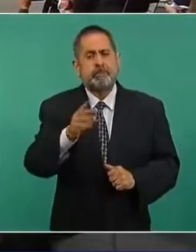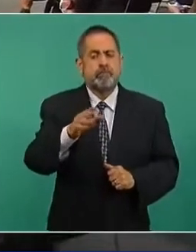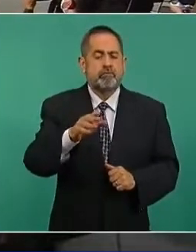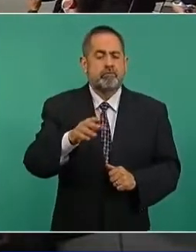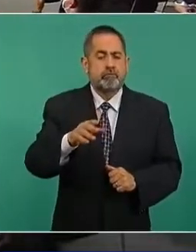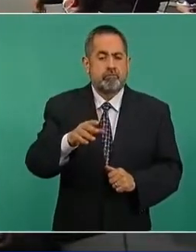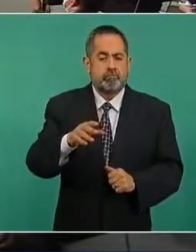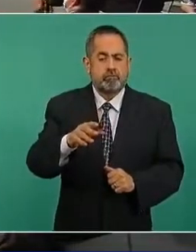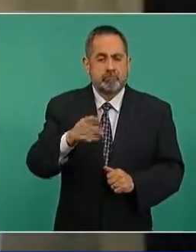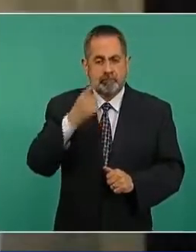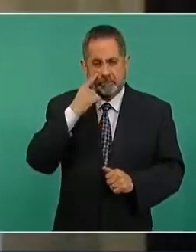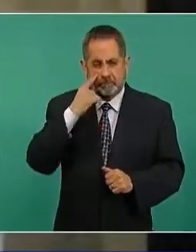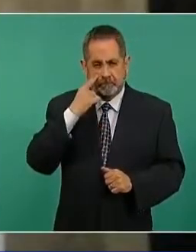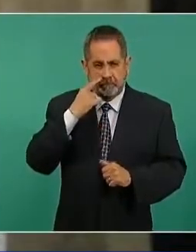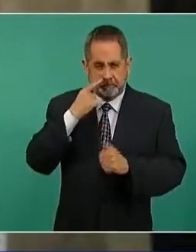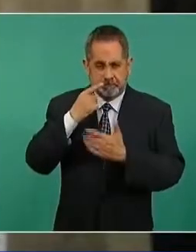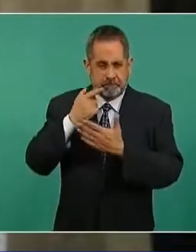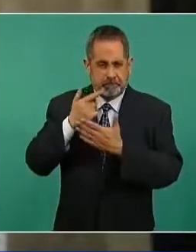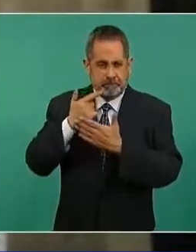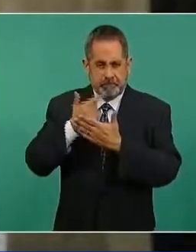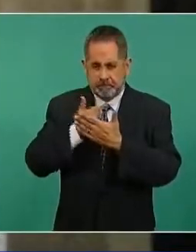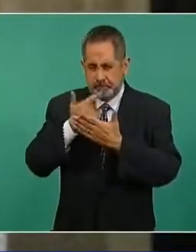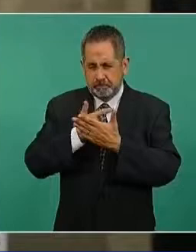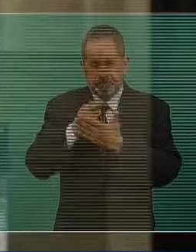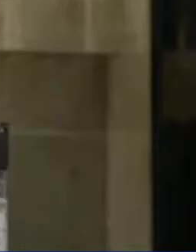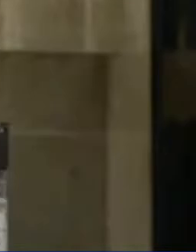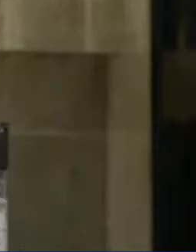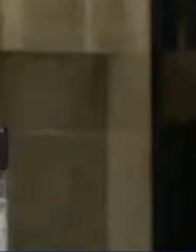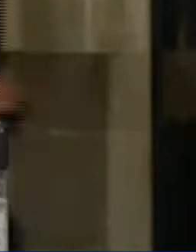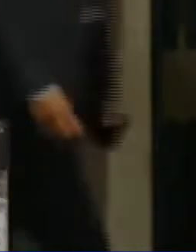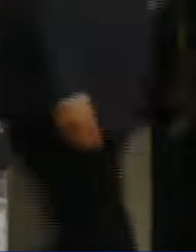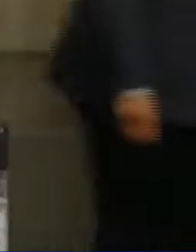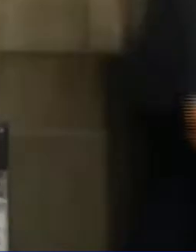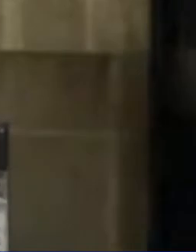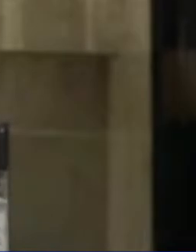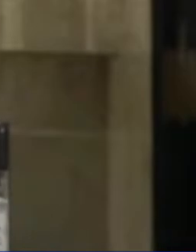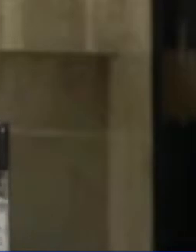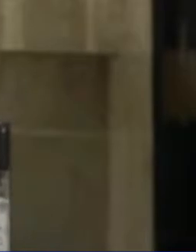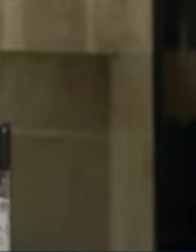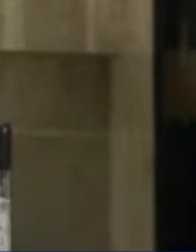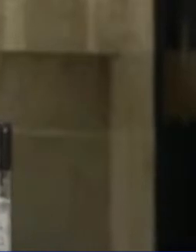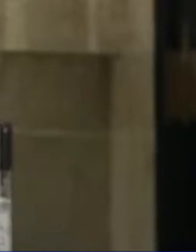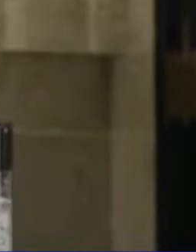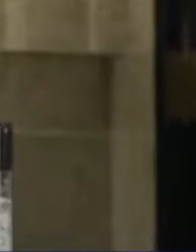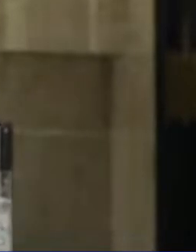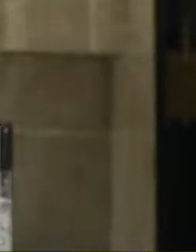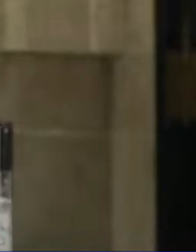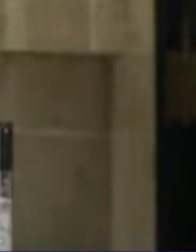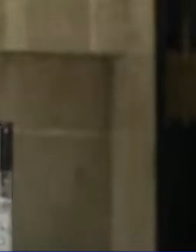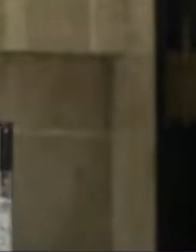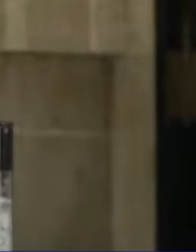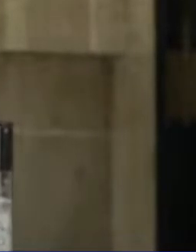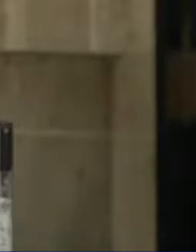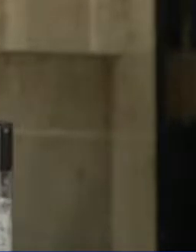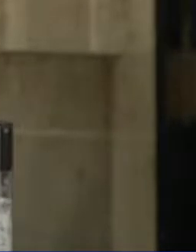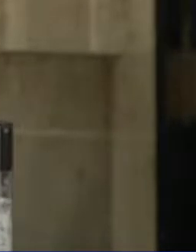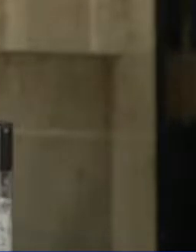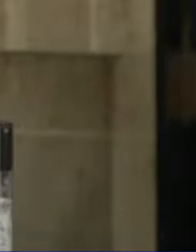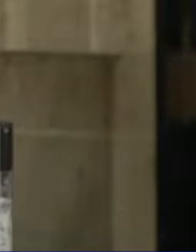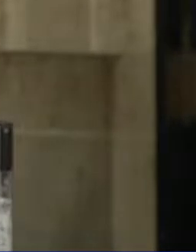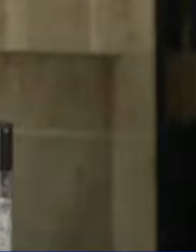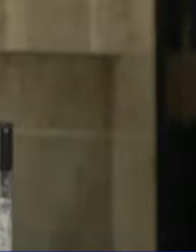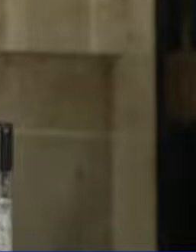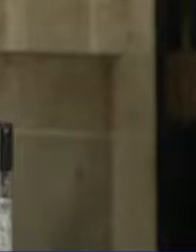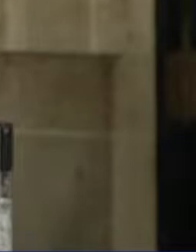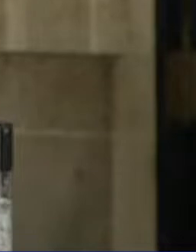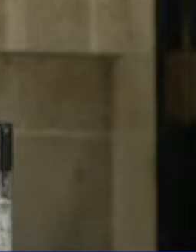el índice de precios al consumidor avanza 7.05%, está también incrementándose pues la inflación que